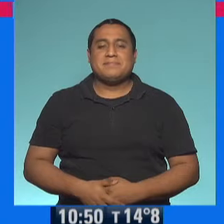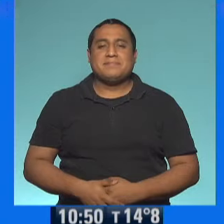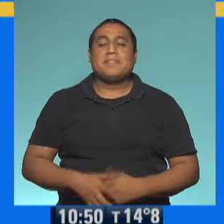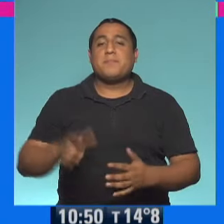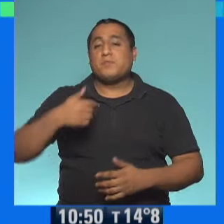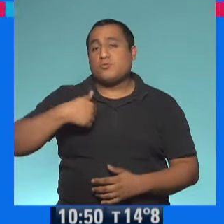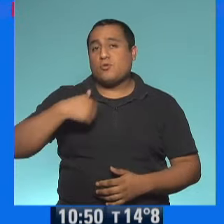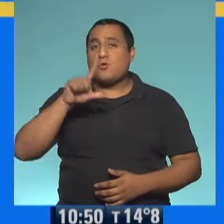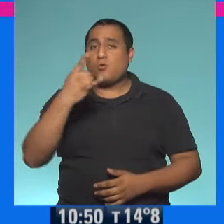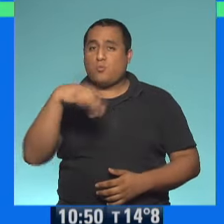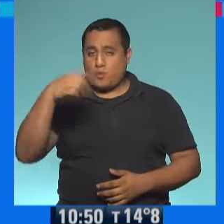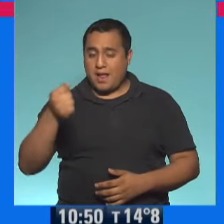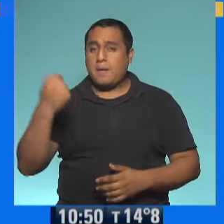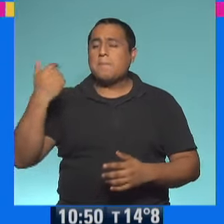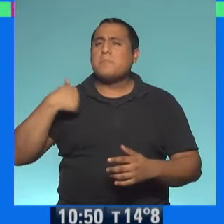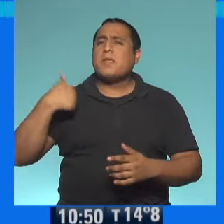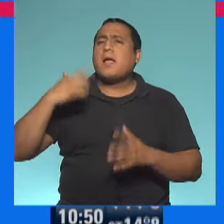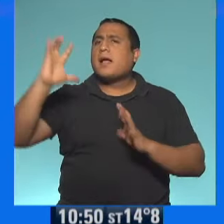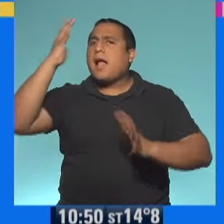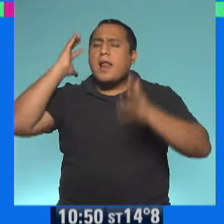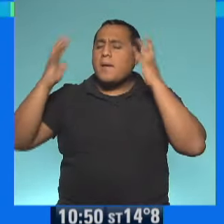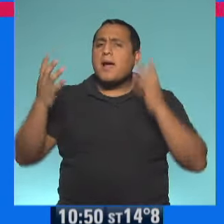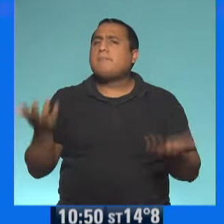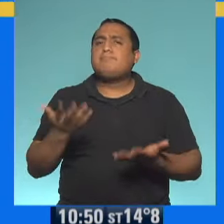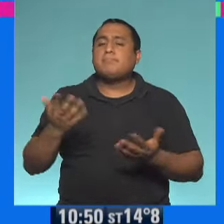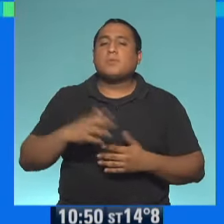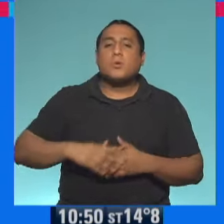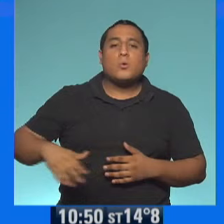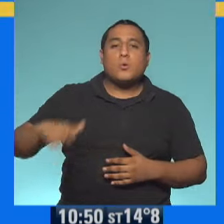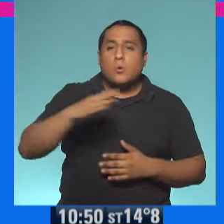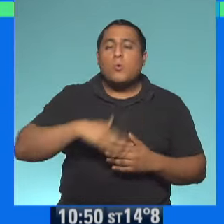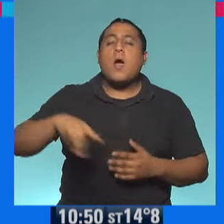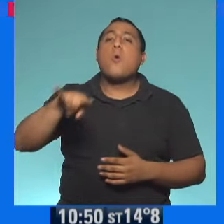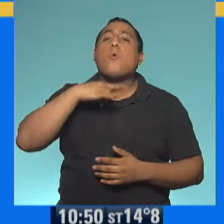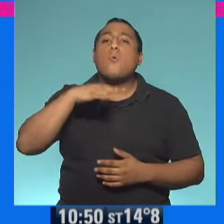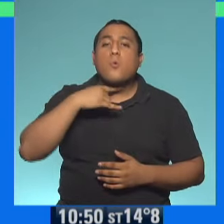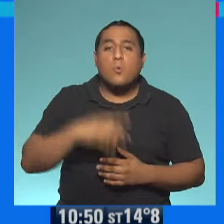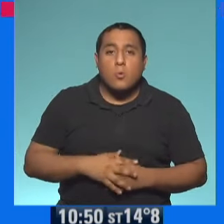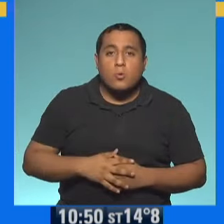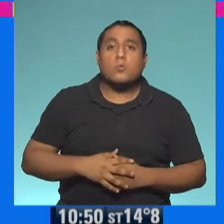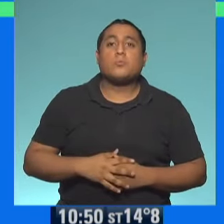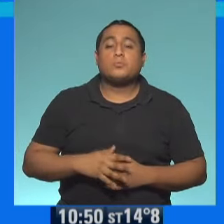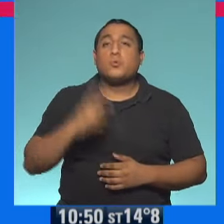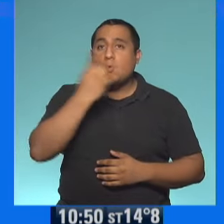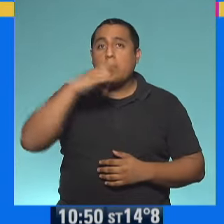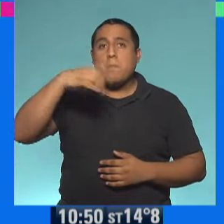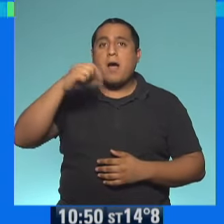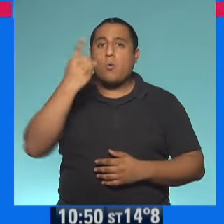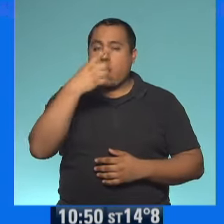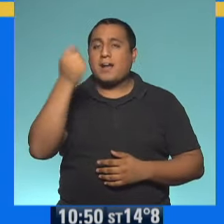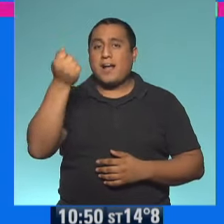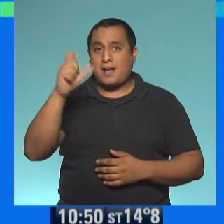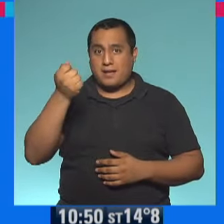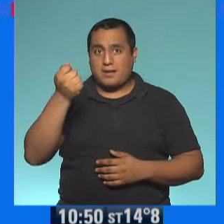Soy Luna y mi carnaval es en Humahuaca, en Jujuy. Ay, mañana vamos a hablar un poquito de ese carnaval. Claro